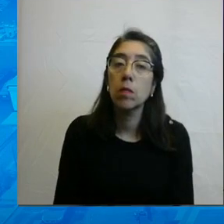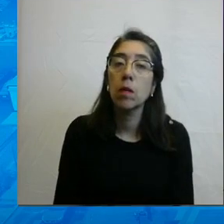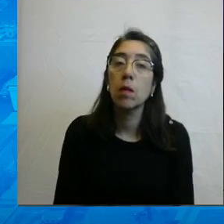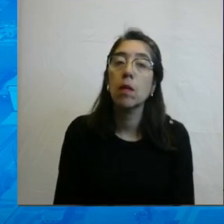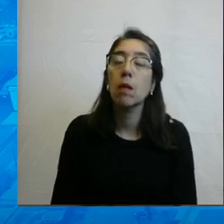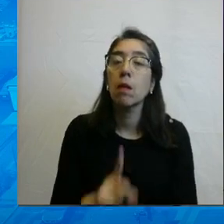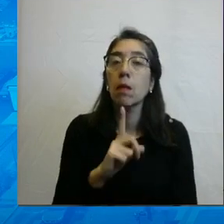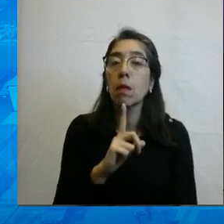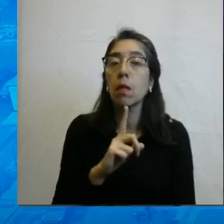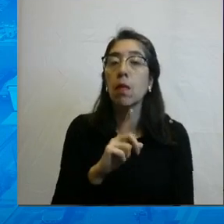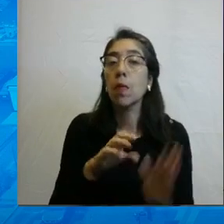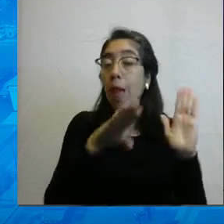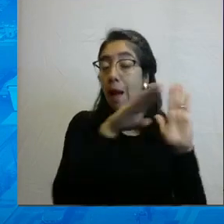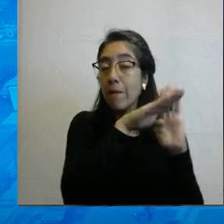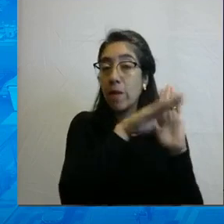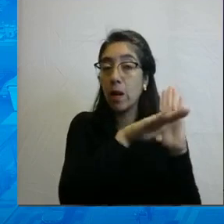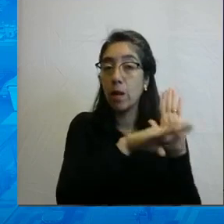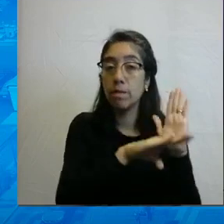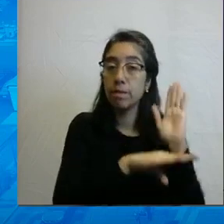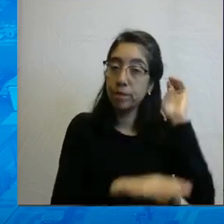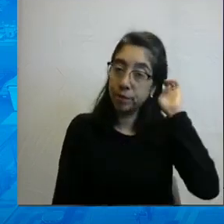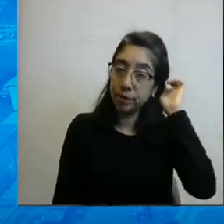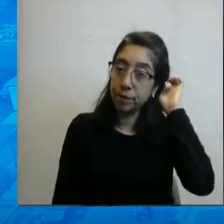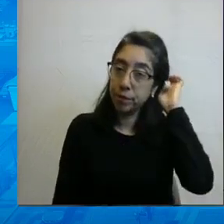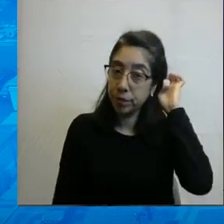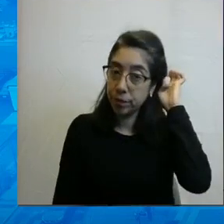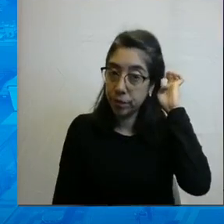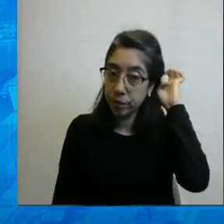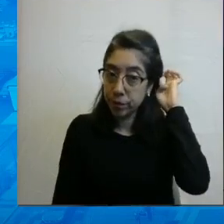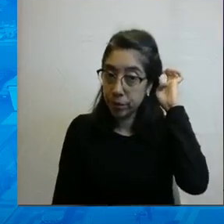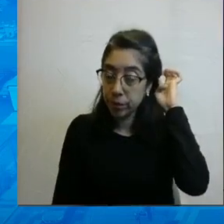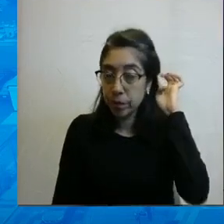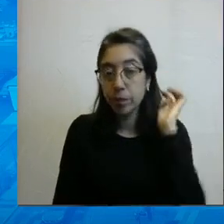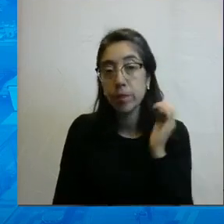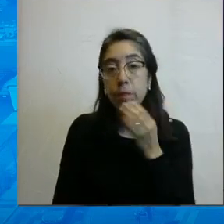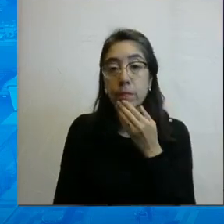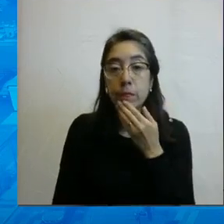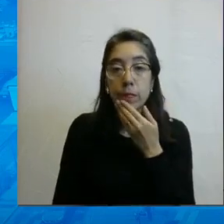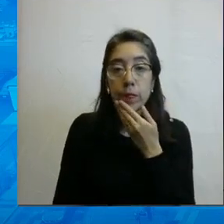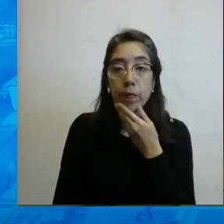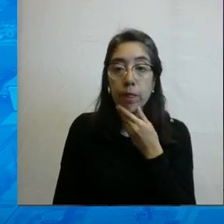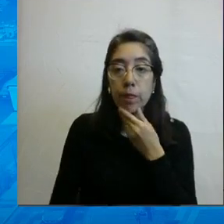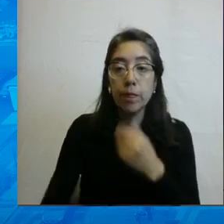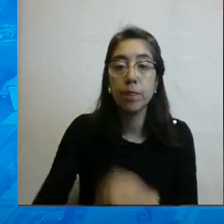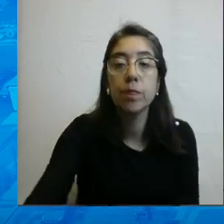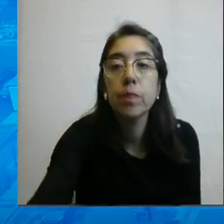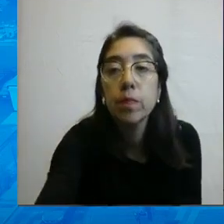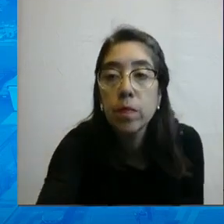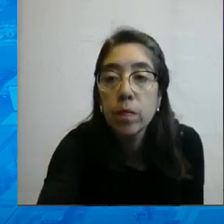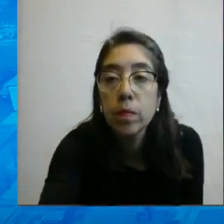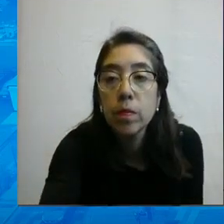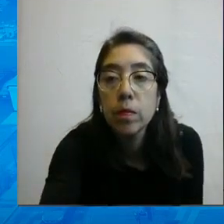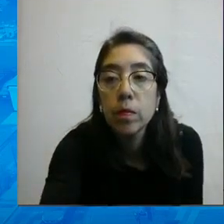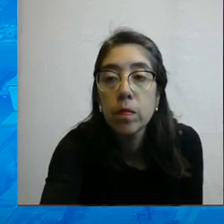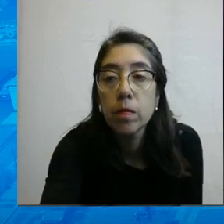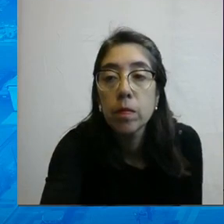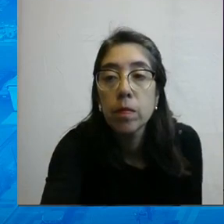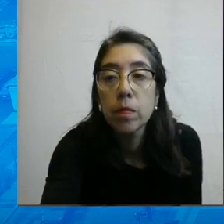tabla. Le damos la palabra al señor secretario municipal.